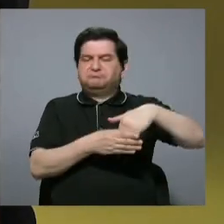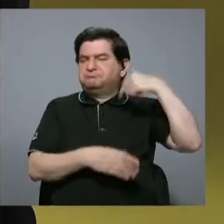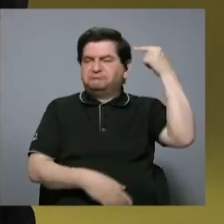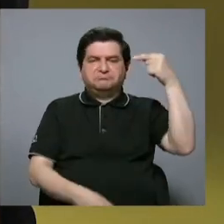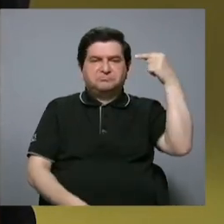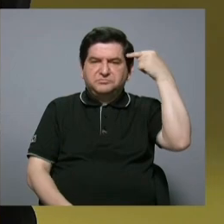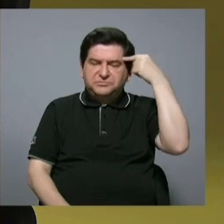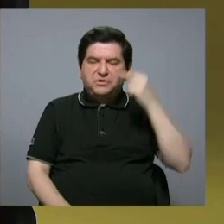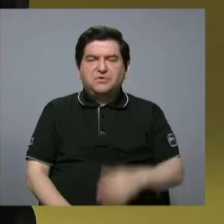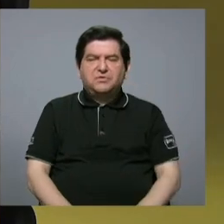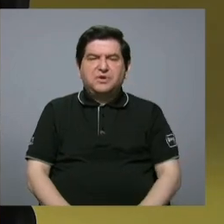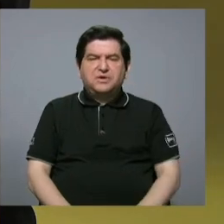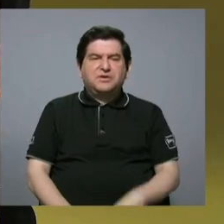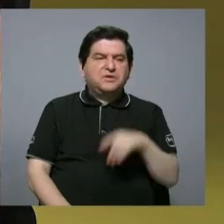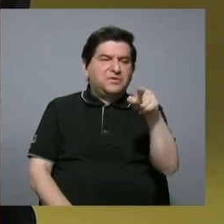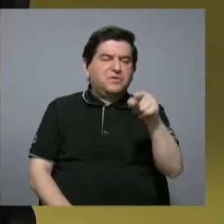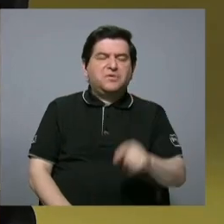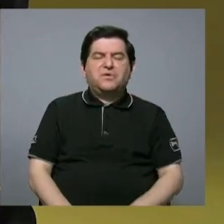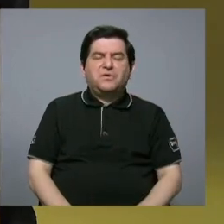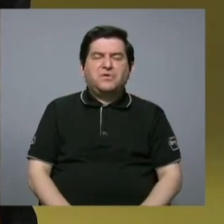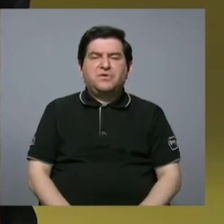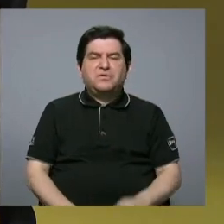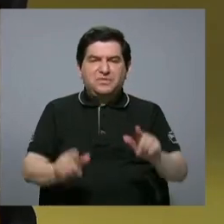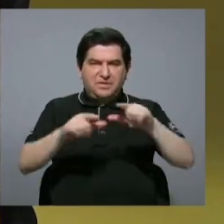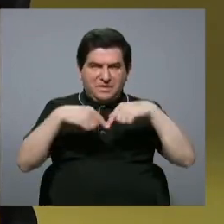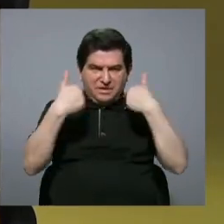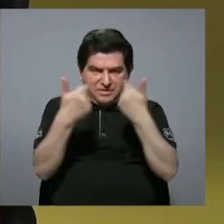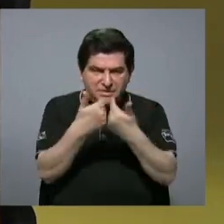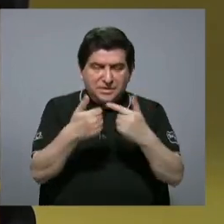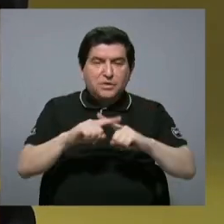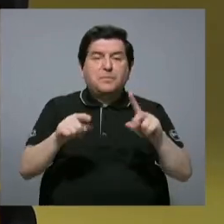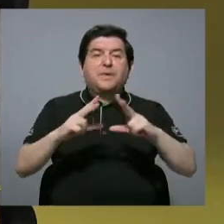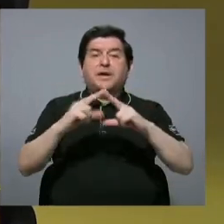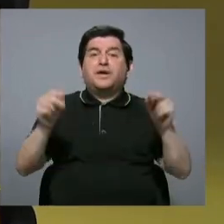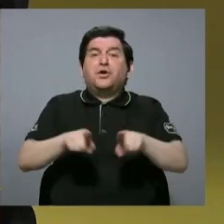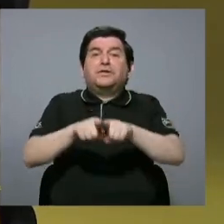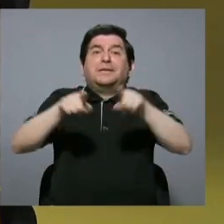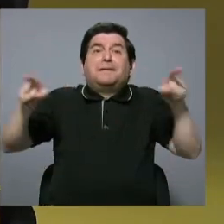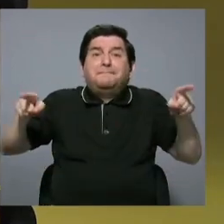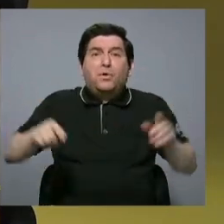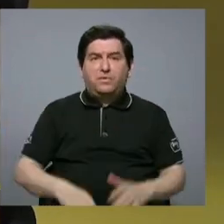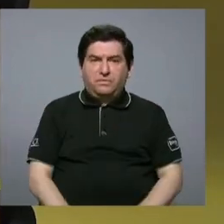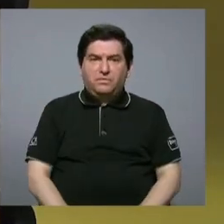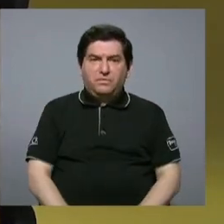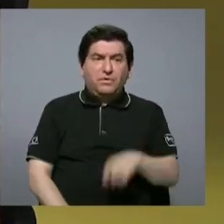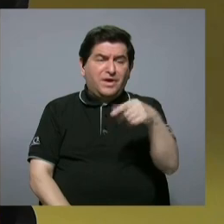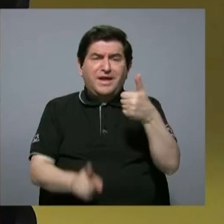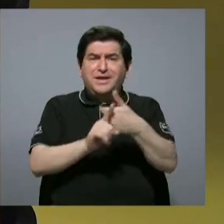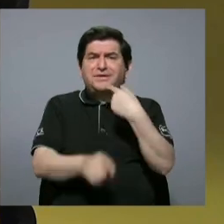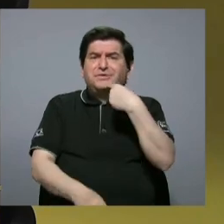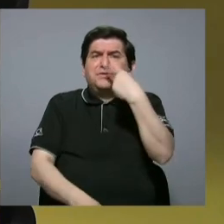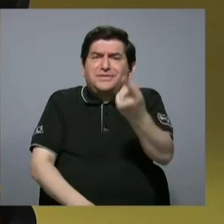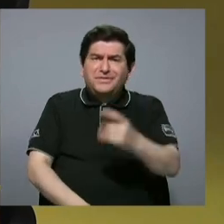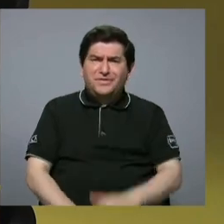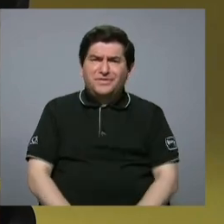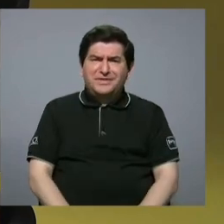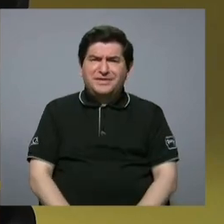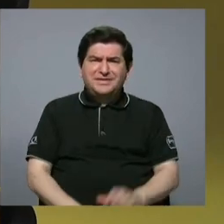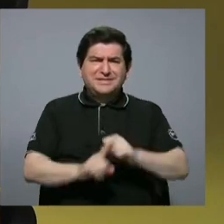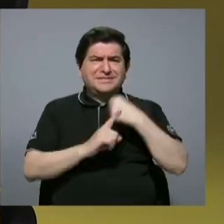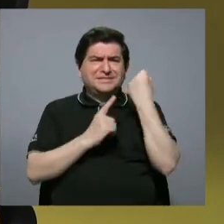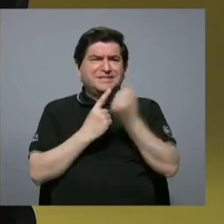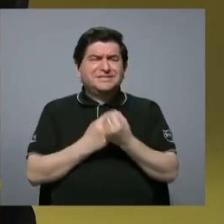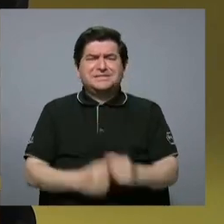del partido, pero Nicaragua tampoco. Entonces quedan, como ellos mismos lo dicen, en un estado como